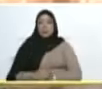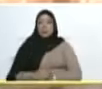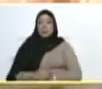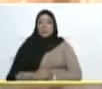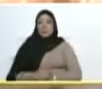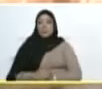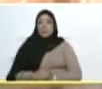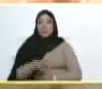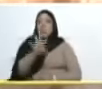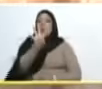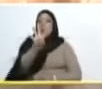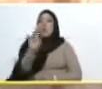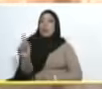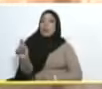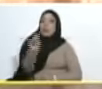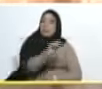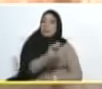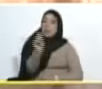4 meses,